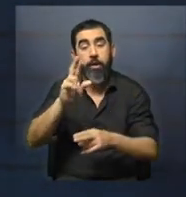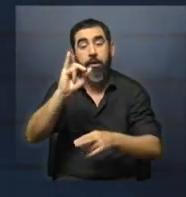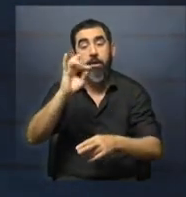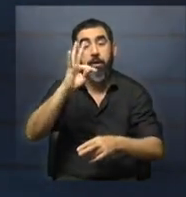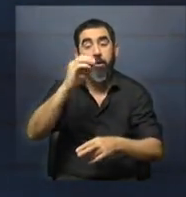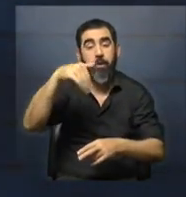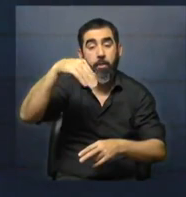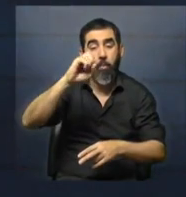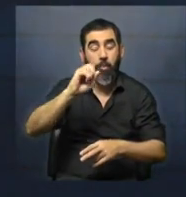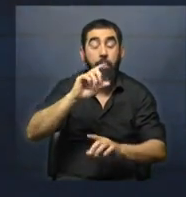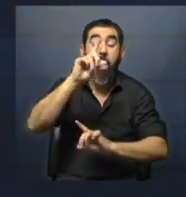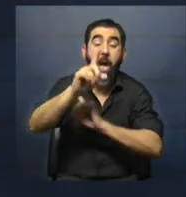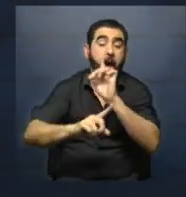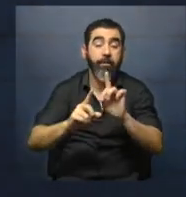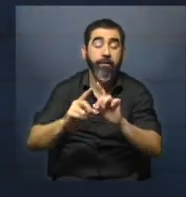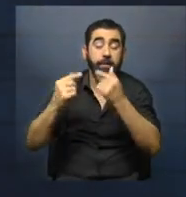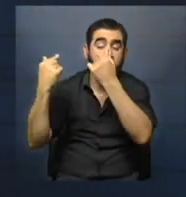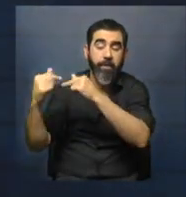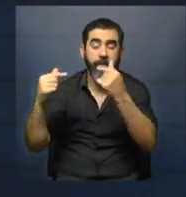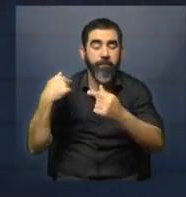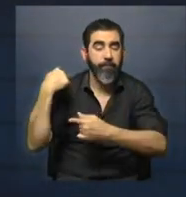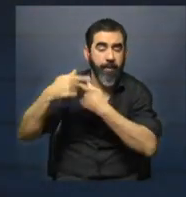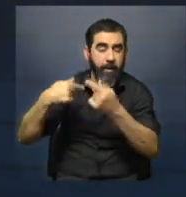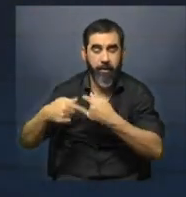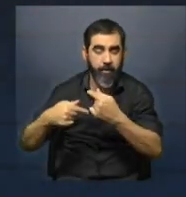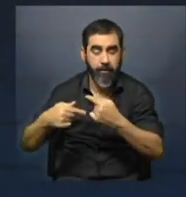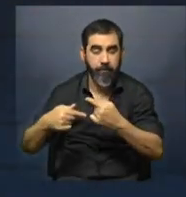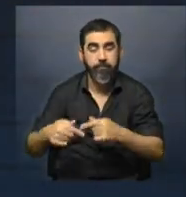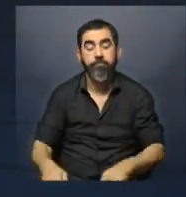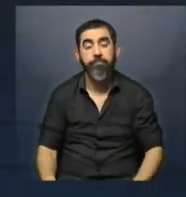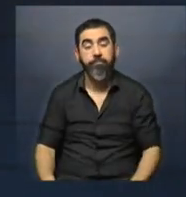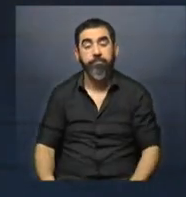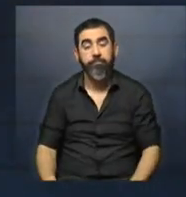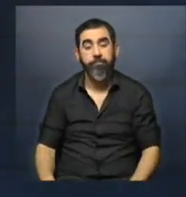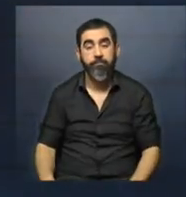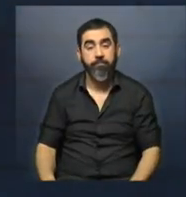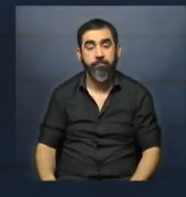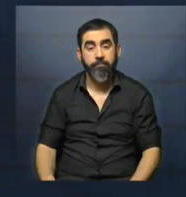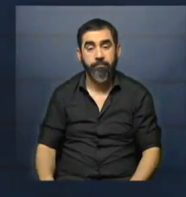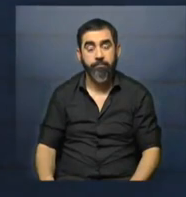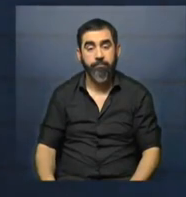tienen orígenes distintos y eso de alguna manera hay